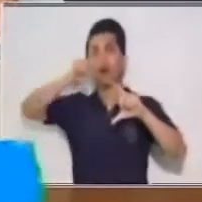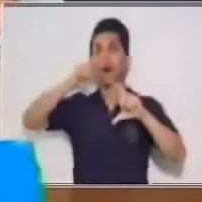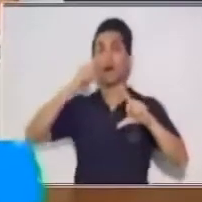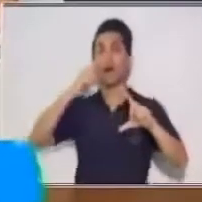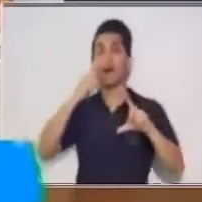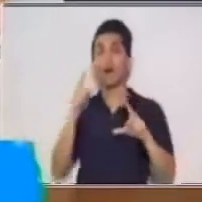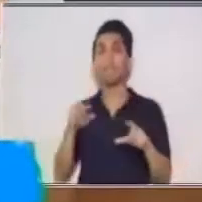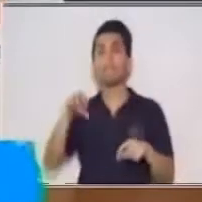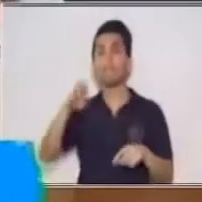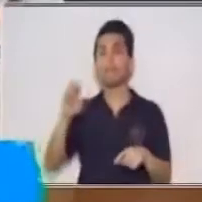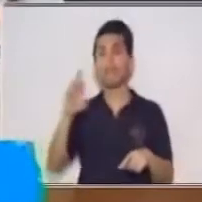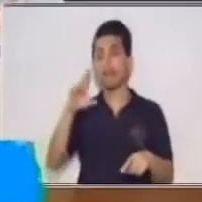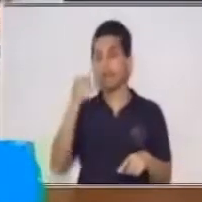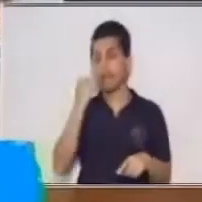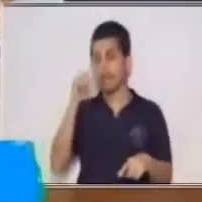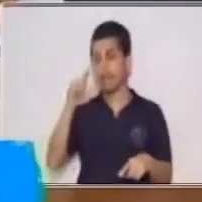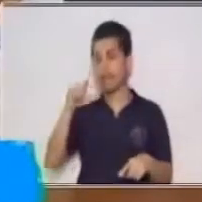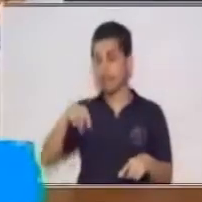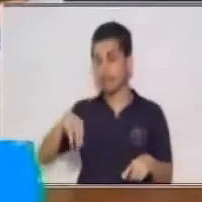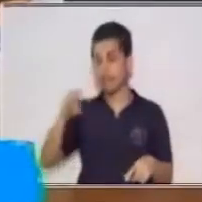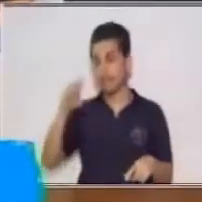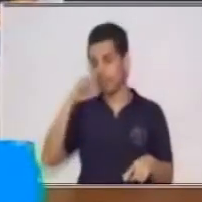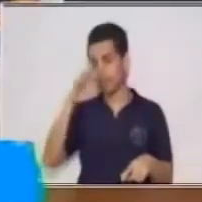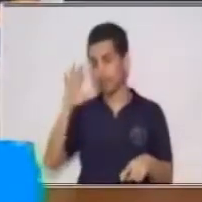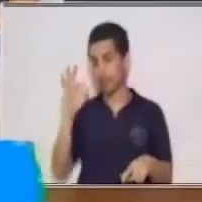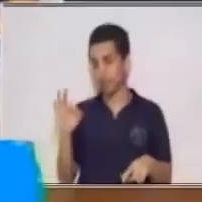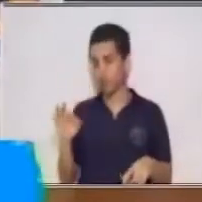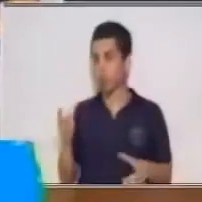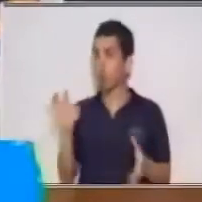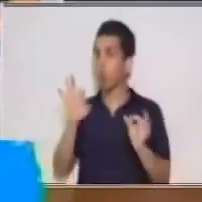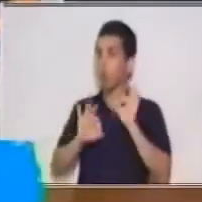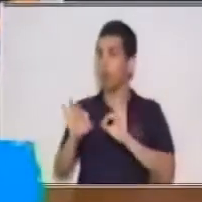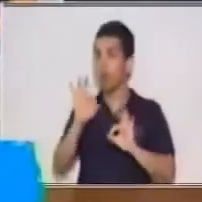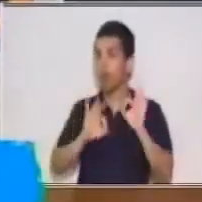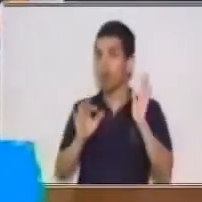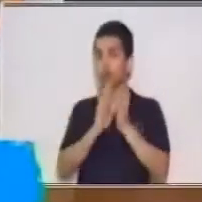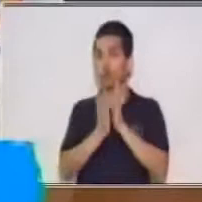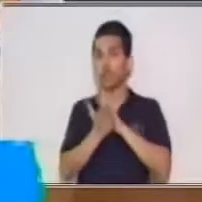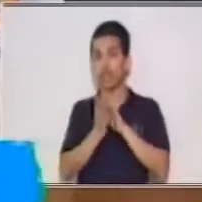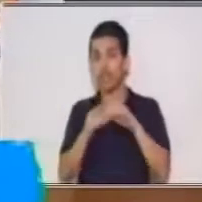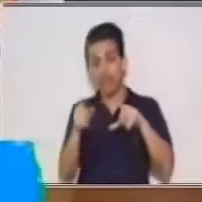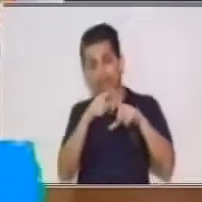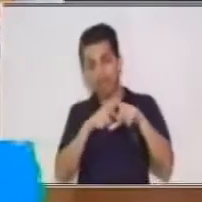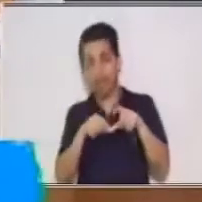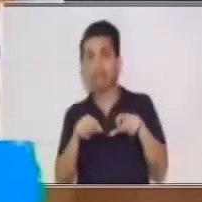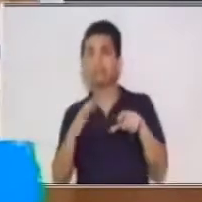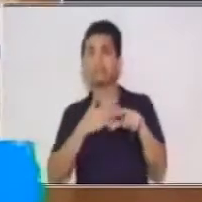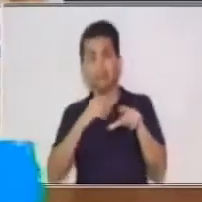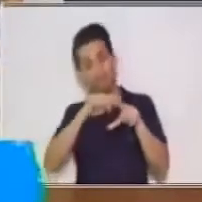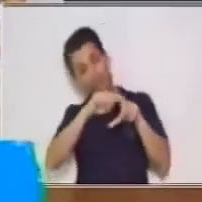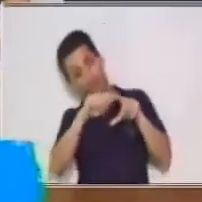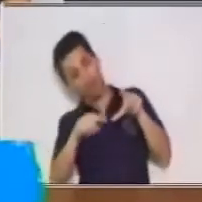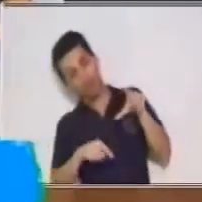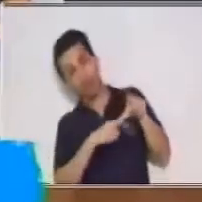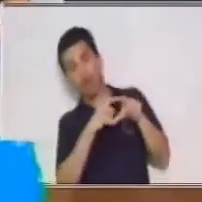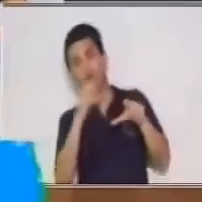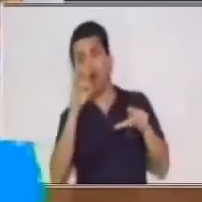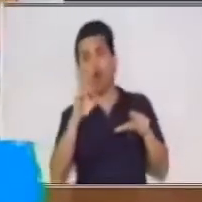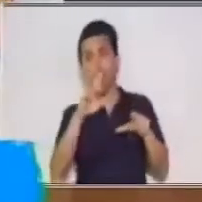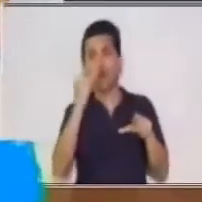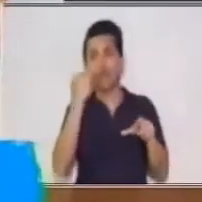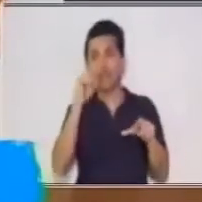cosas circulares puedes encontrar? Muy bien, ahora elige una de esas figuras. Busca algo que tengas